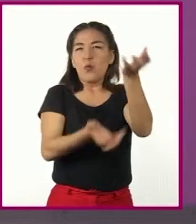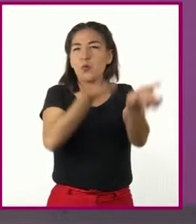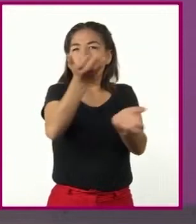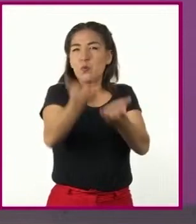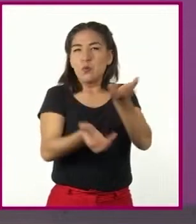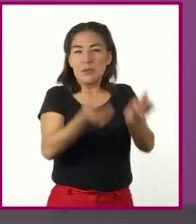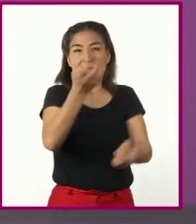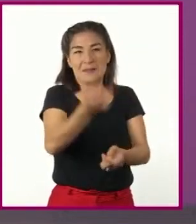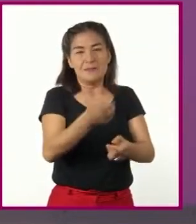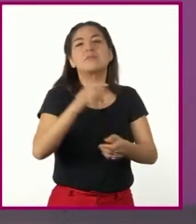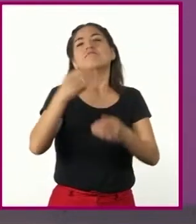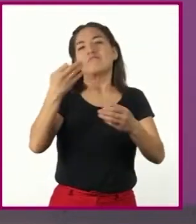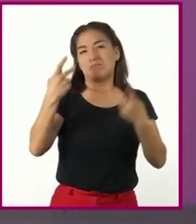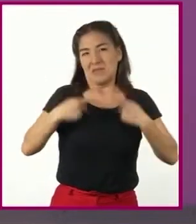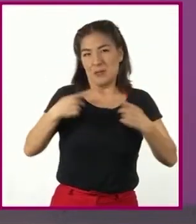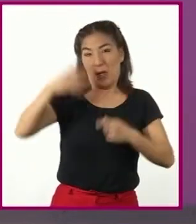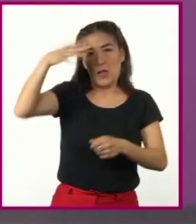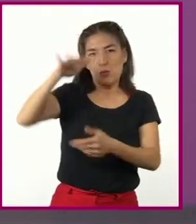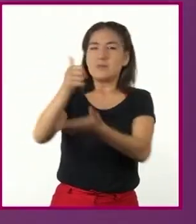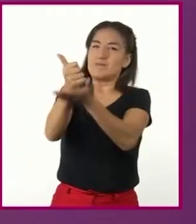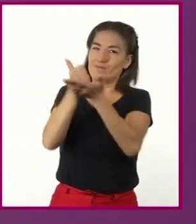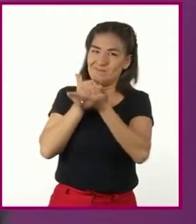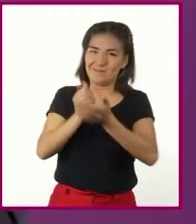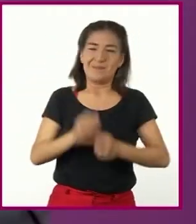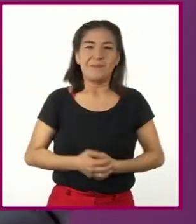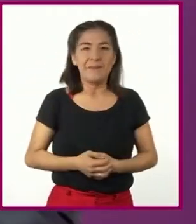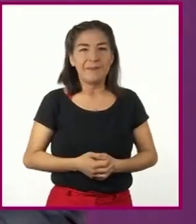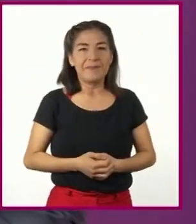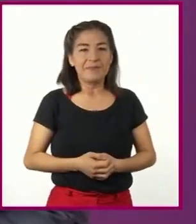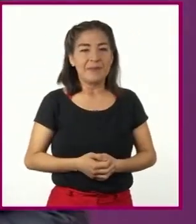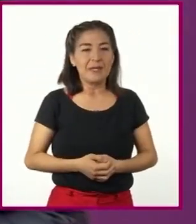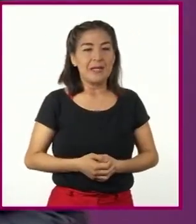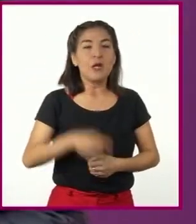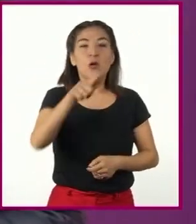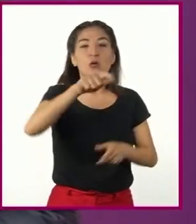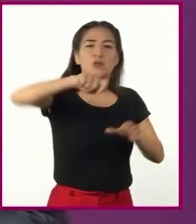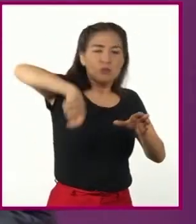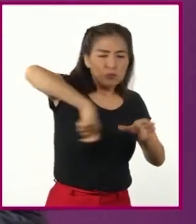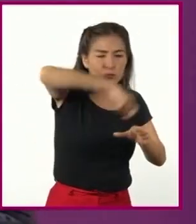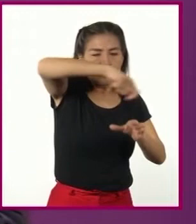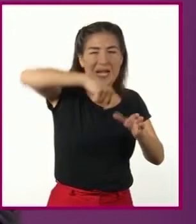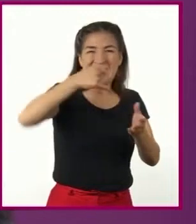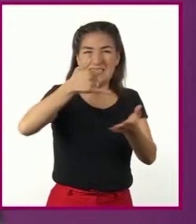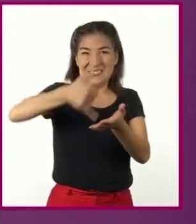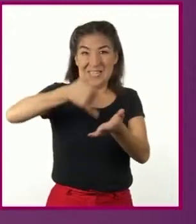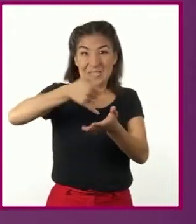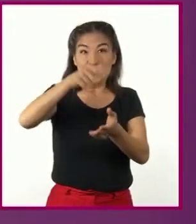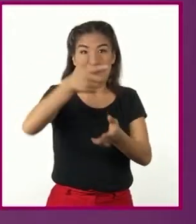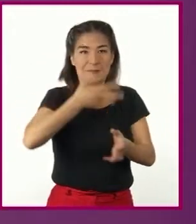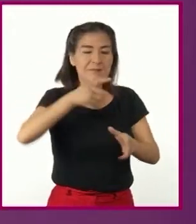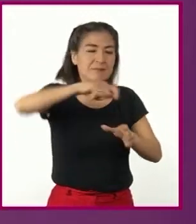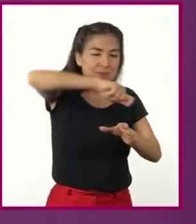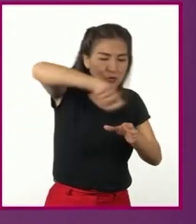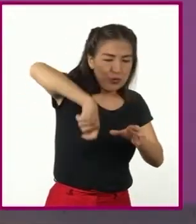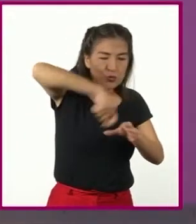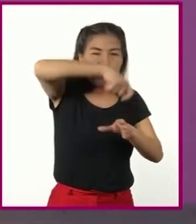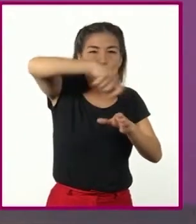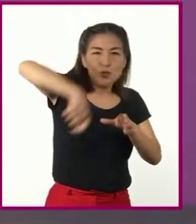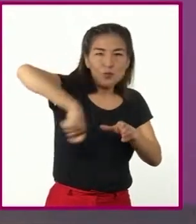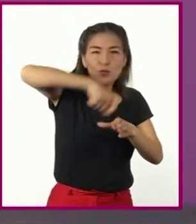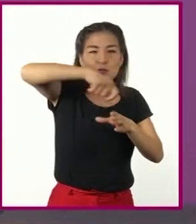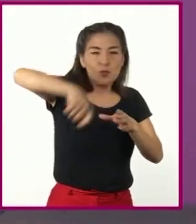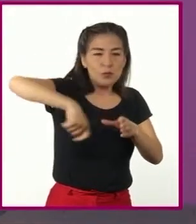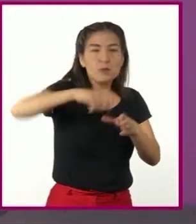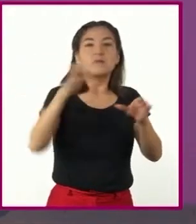ayuda de un adulto. Mezclamos los aceites agitando suavemente el frasco y etiquetamos el frasco con